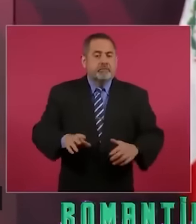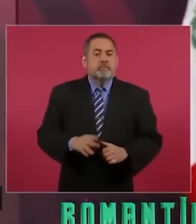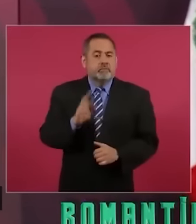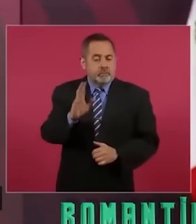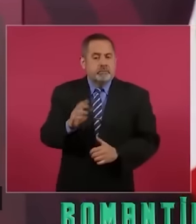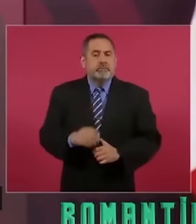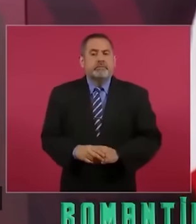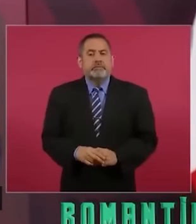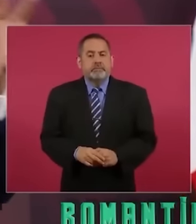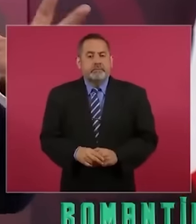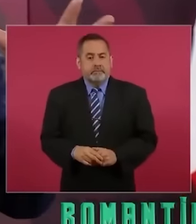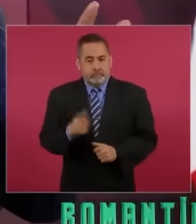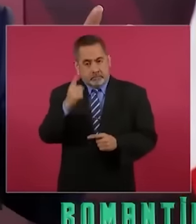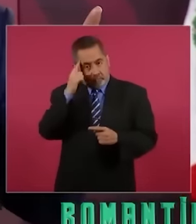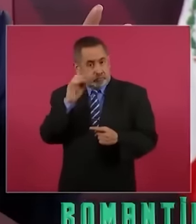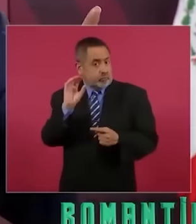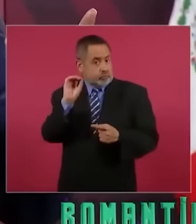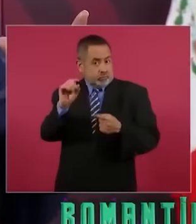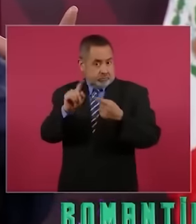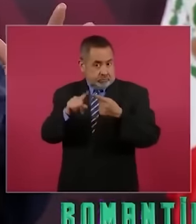Entonces, esa es una opción.